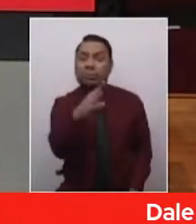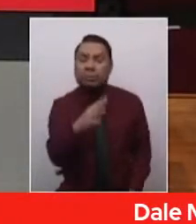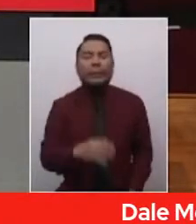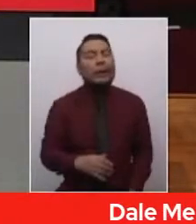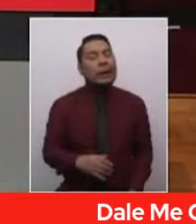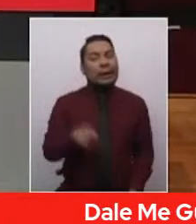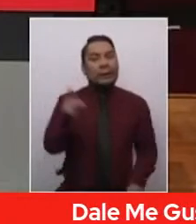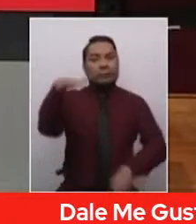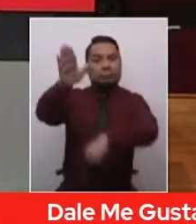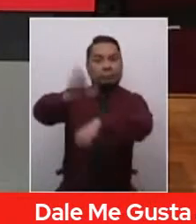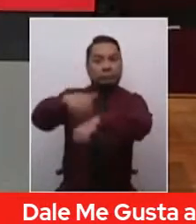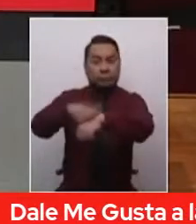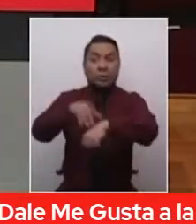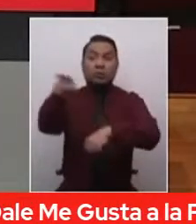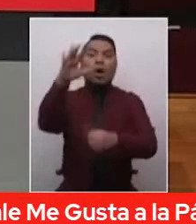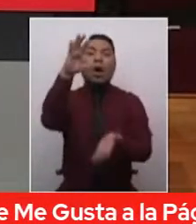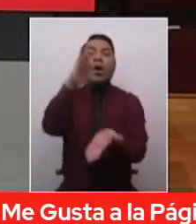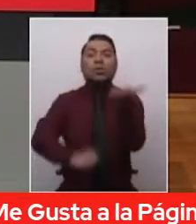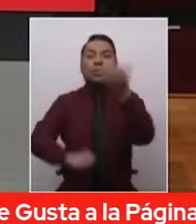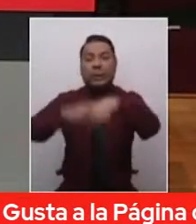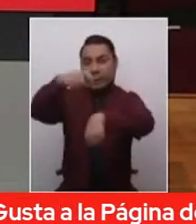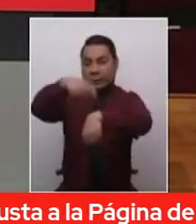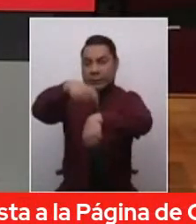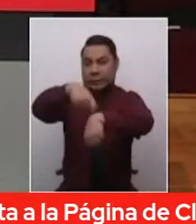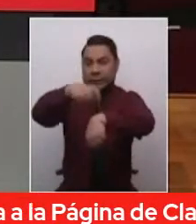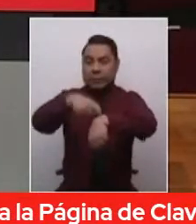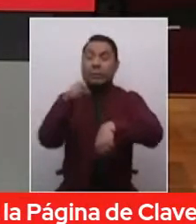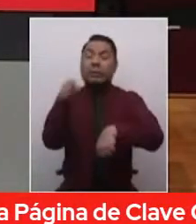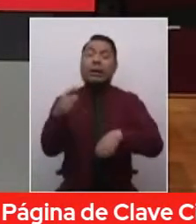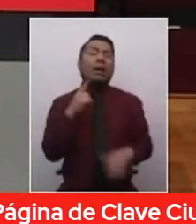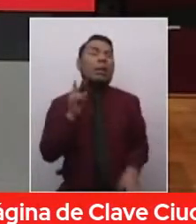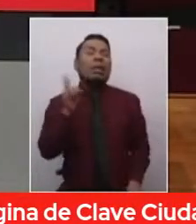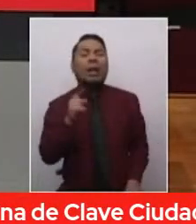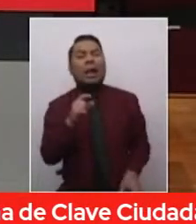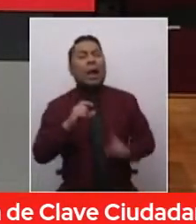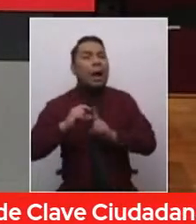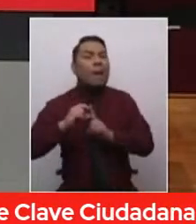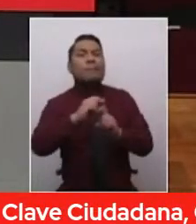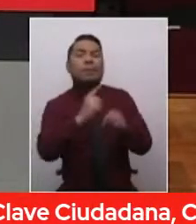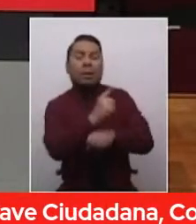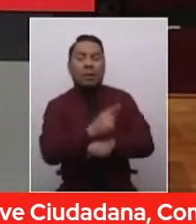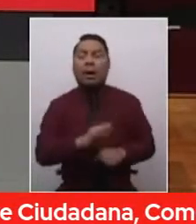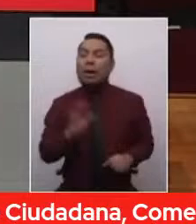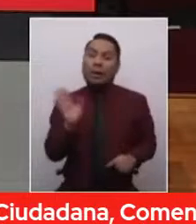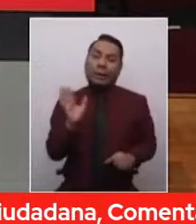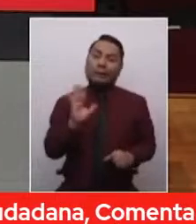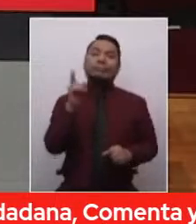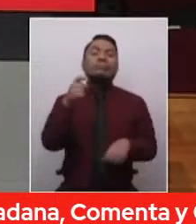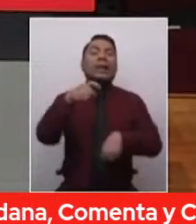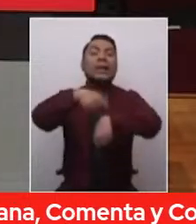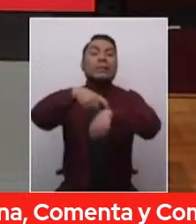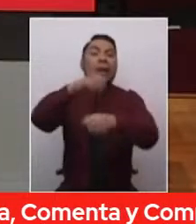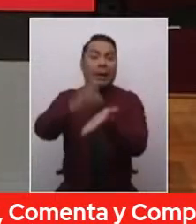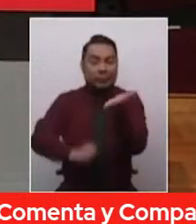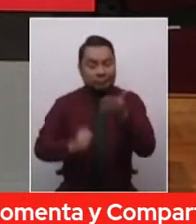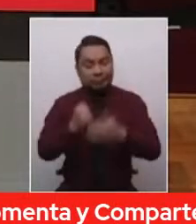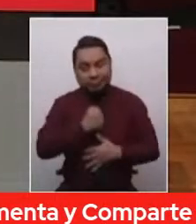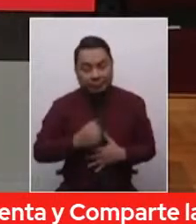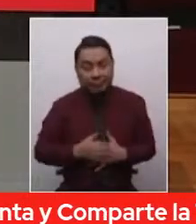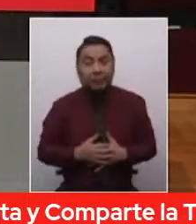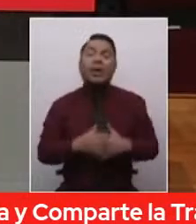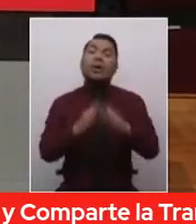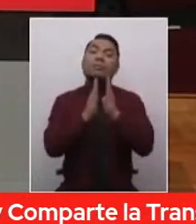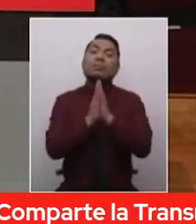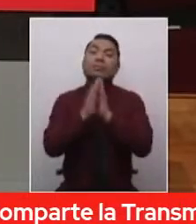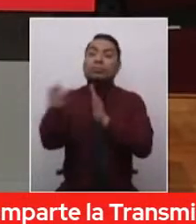será descontada del tiempo del candidato que incumpla justamente las reglas del debate. Sí, se pida por favor